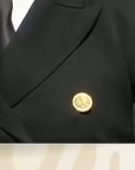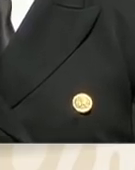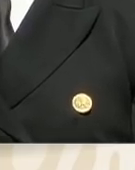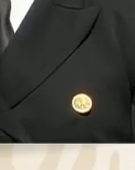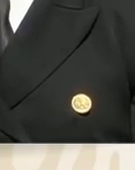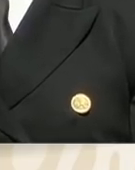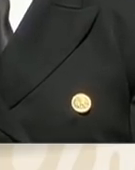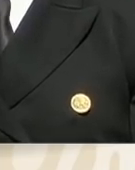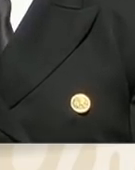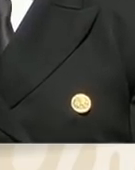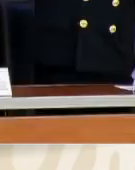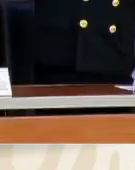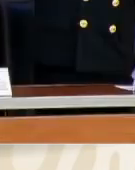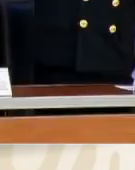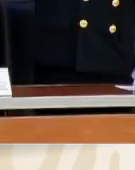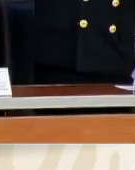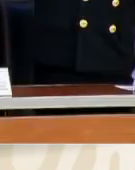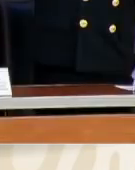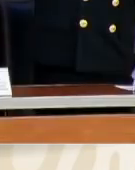¡Viva la patria!